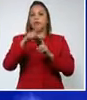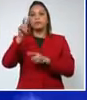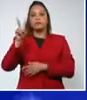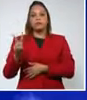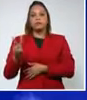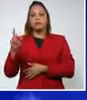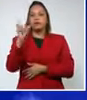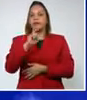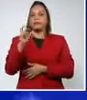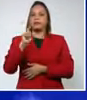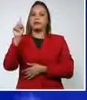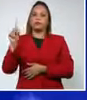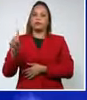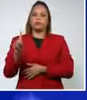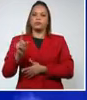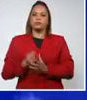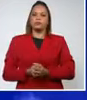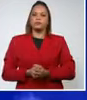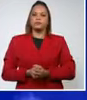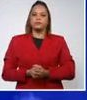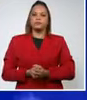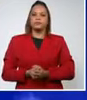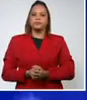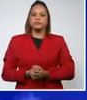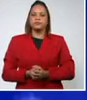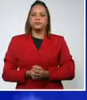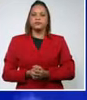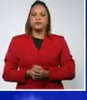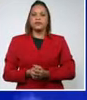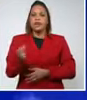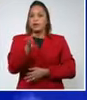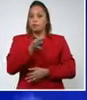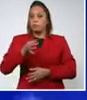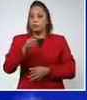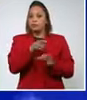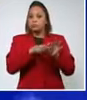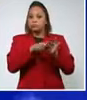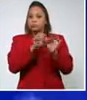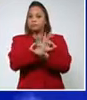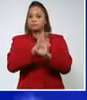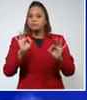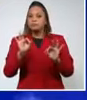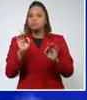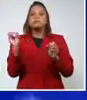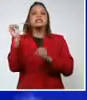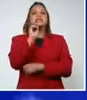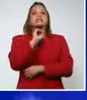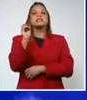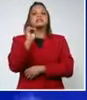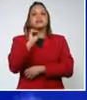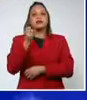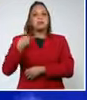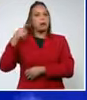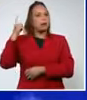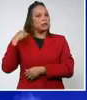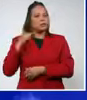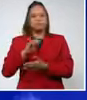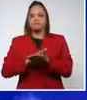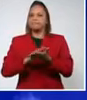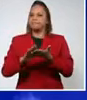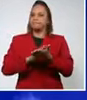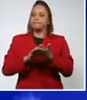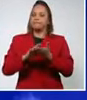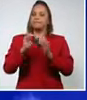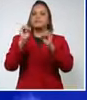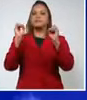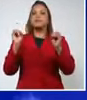y Caimanera con 1. Y el municipio especial ayer no diagnosticó casos de COVID